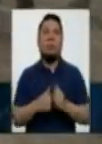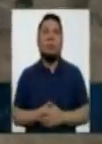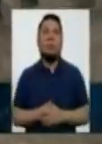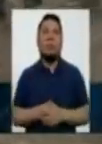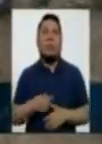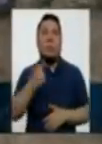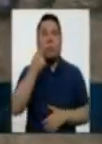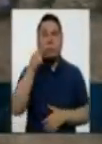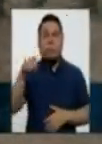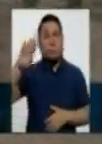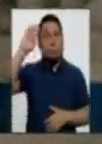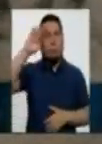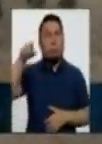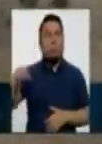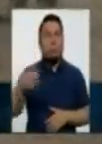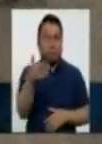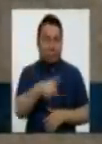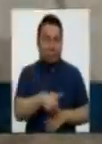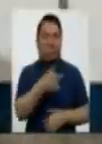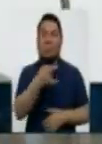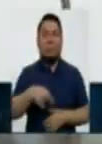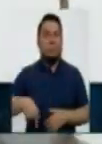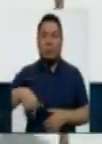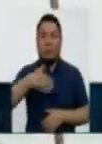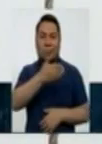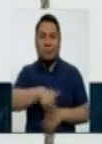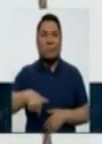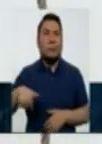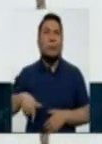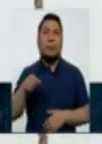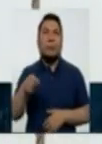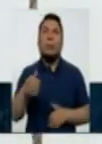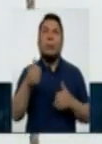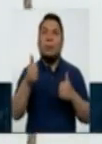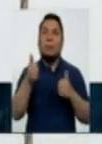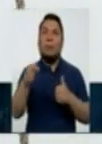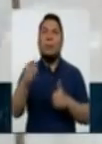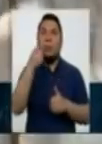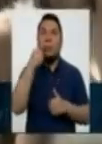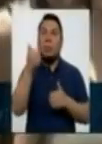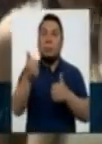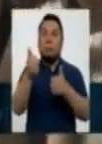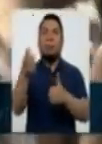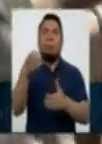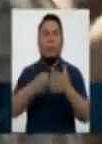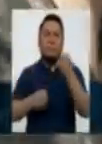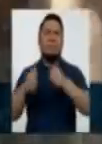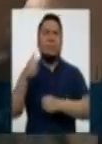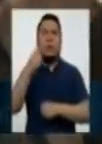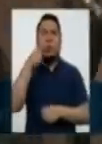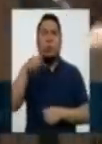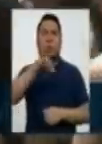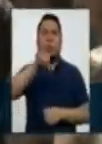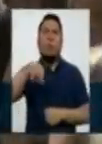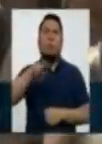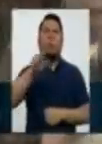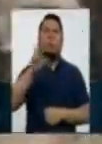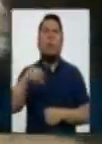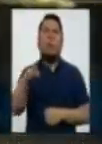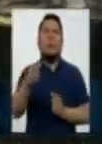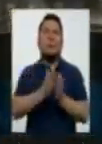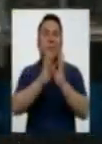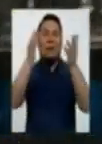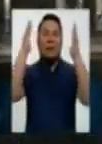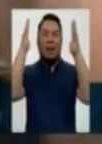Este soldado sin las extremidades inferiores fue una de las atracciones del evento. Juancito se ganó los